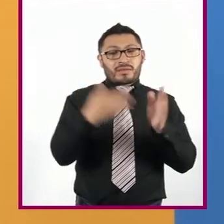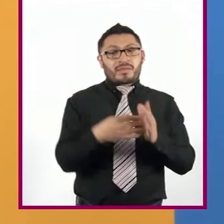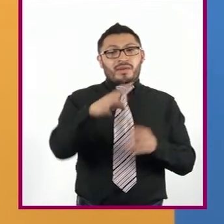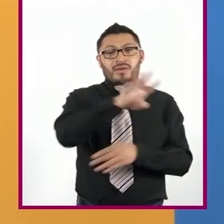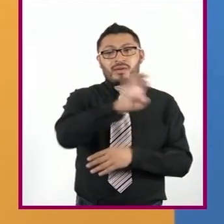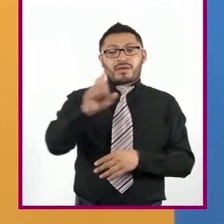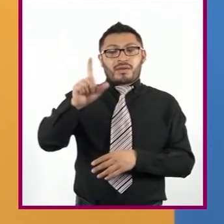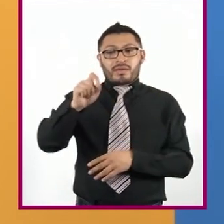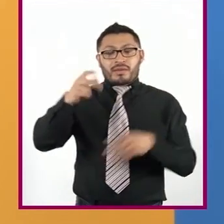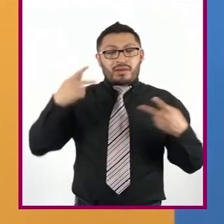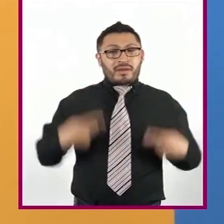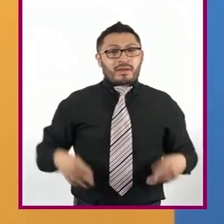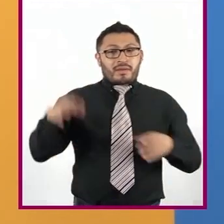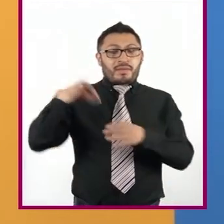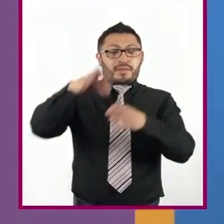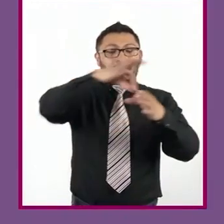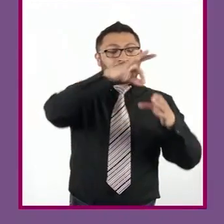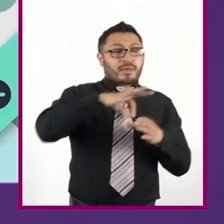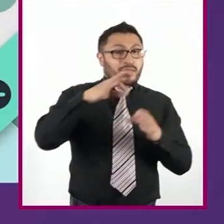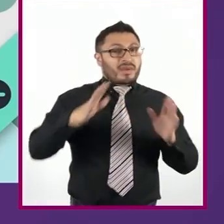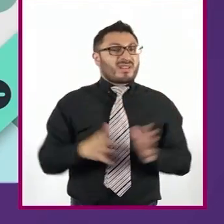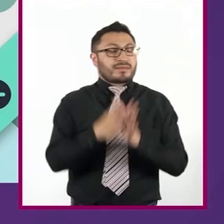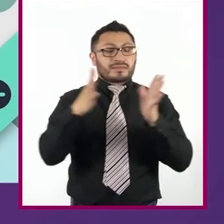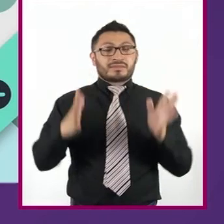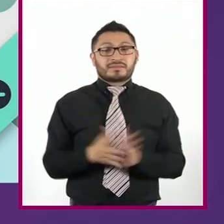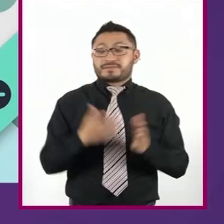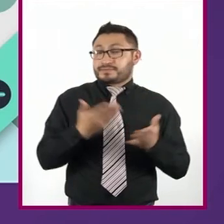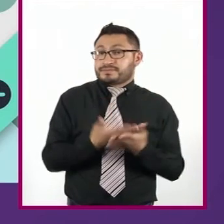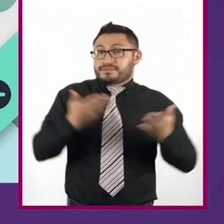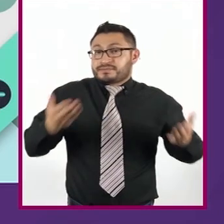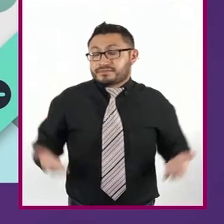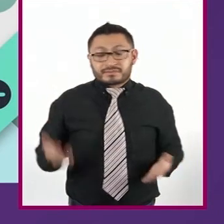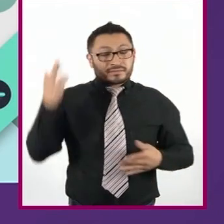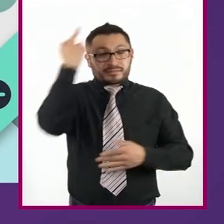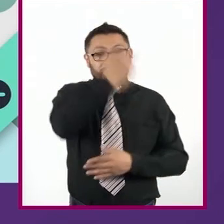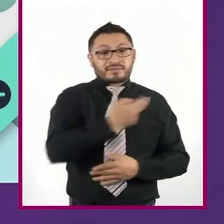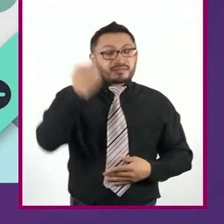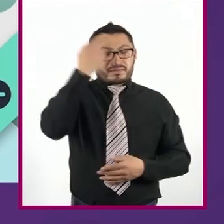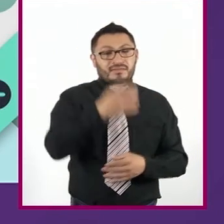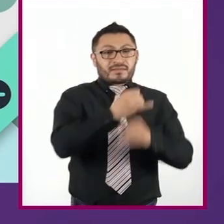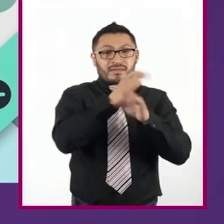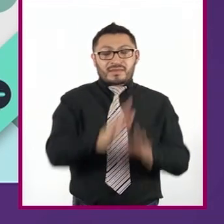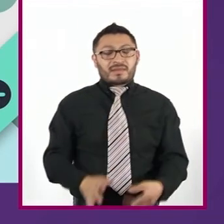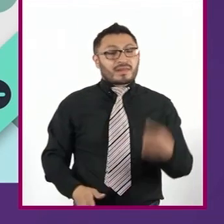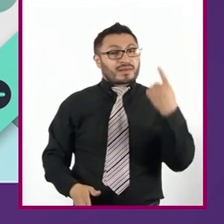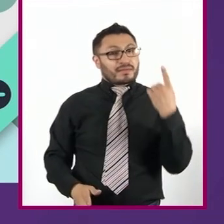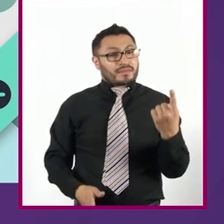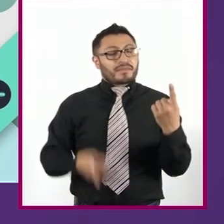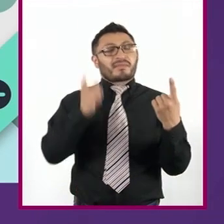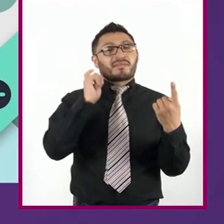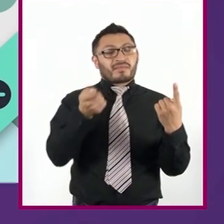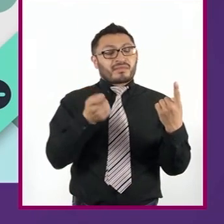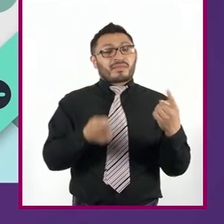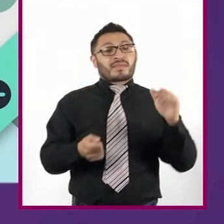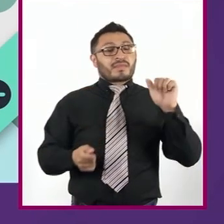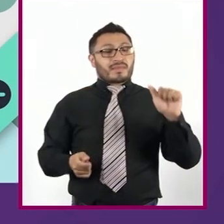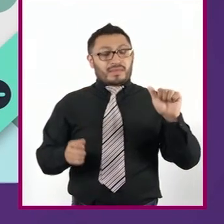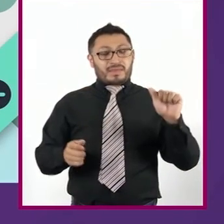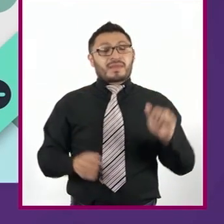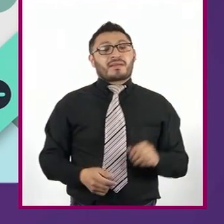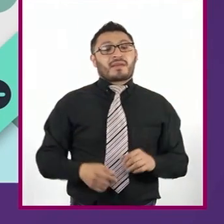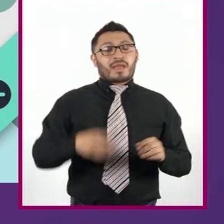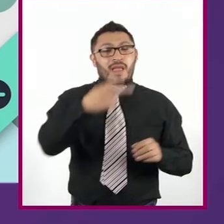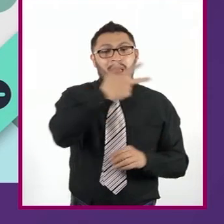2.420 personas votantes que participaron. Ahora, analicemos el primer dato que nos dice que 820